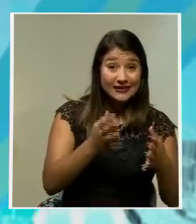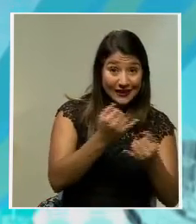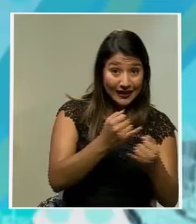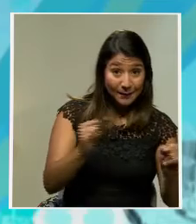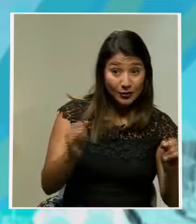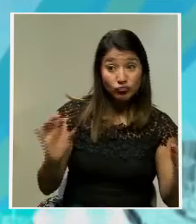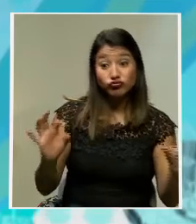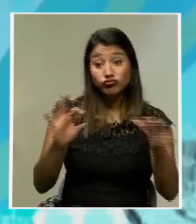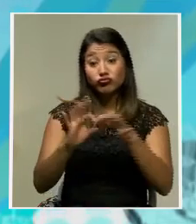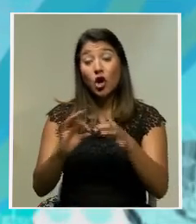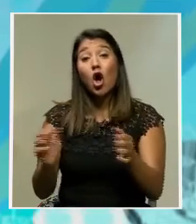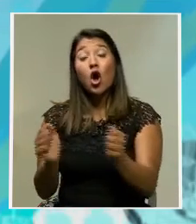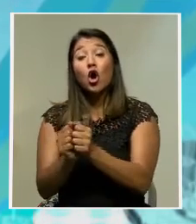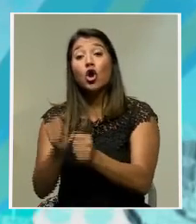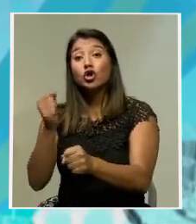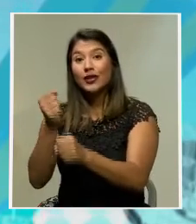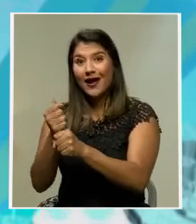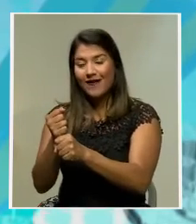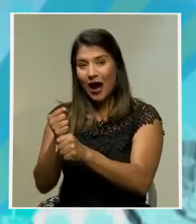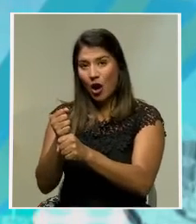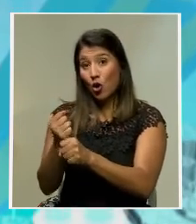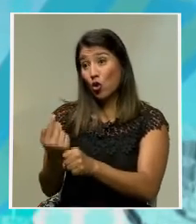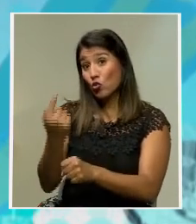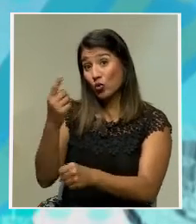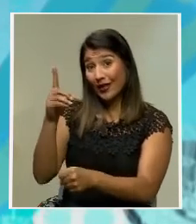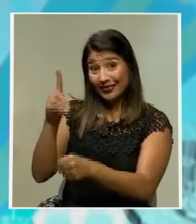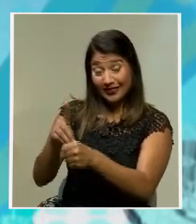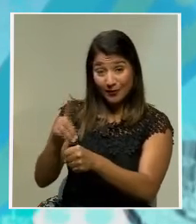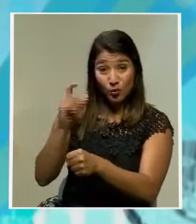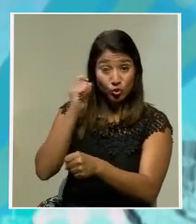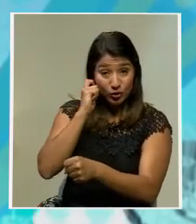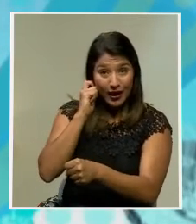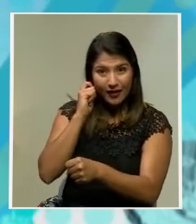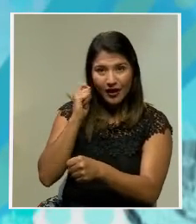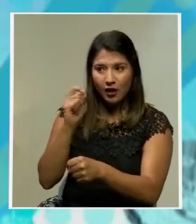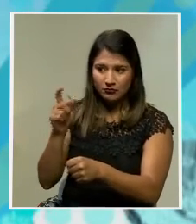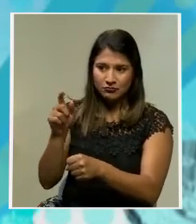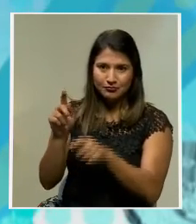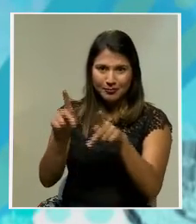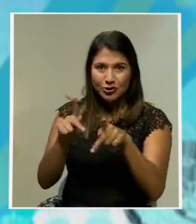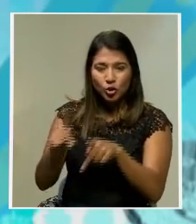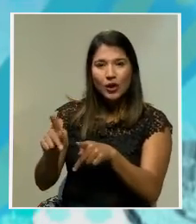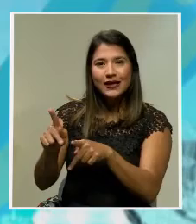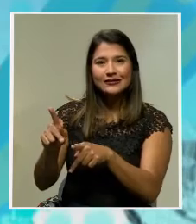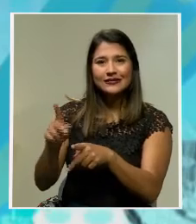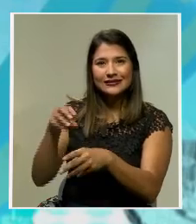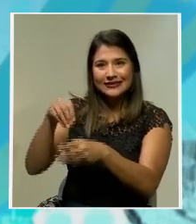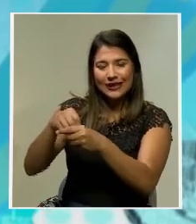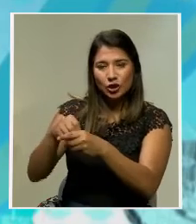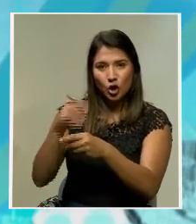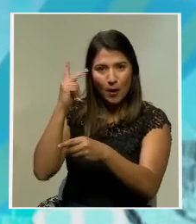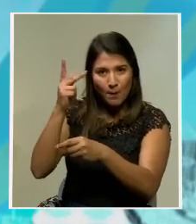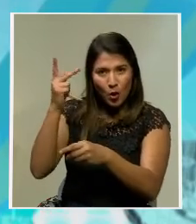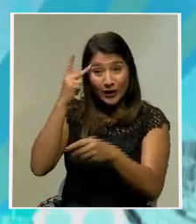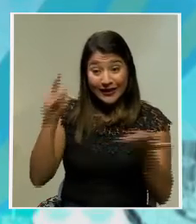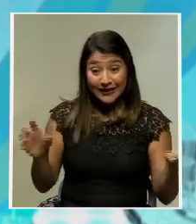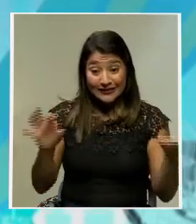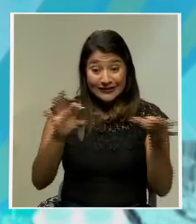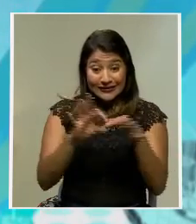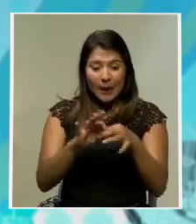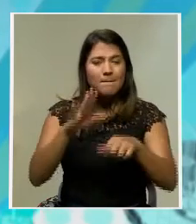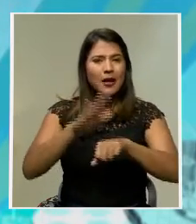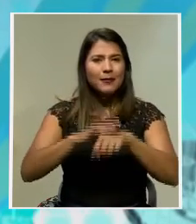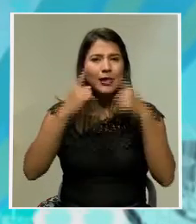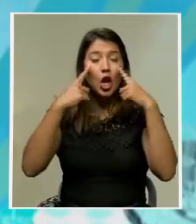trabajo en este caso de una diputada, de actores políticos con vocación de que las cosas